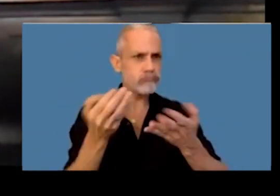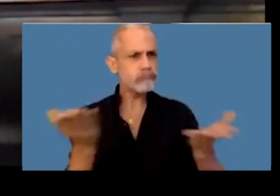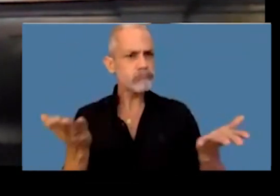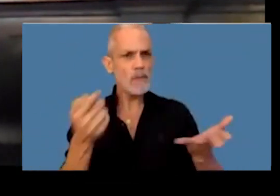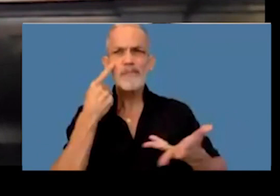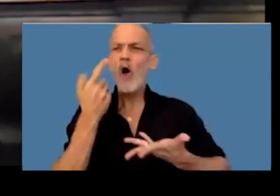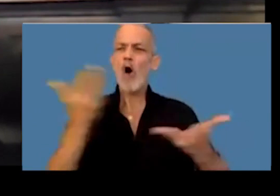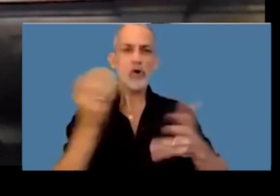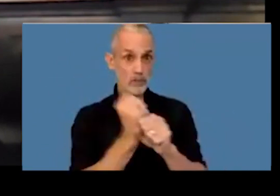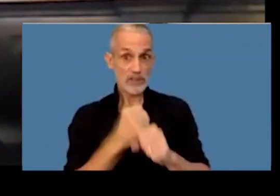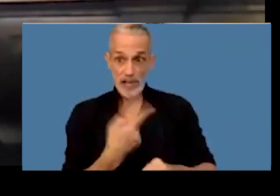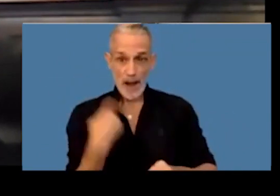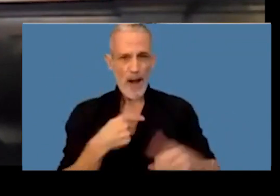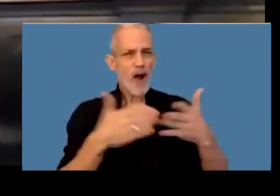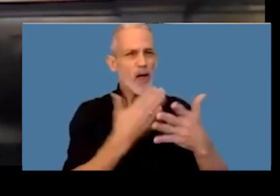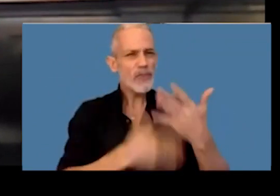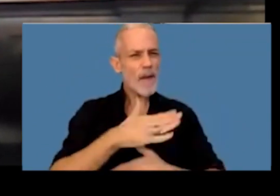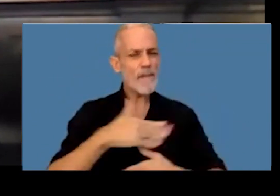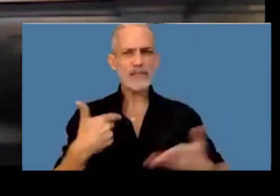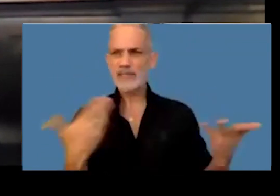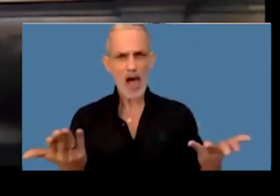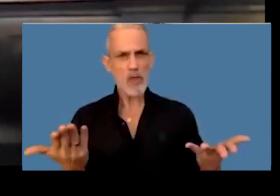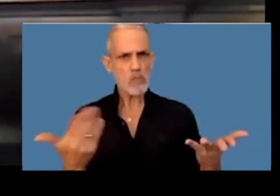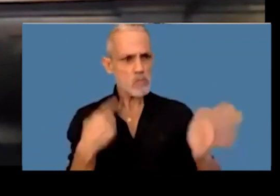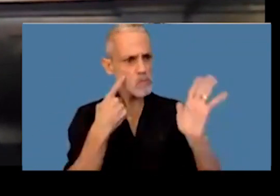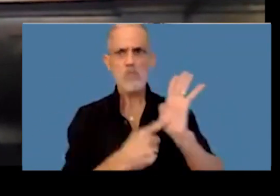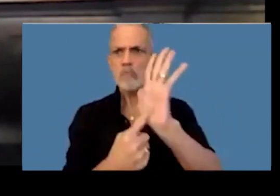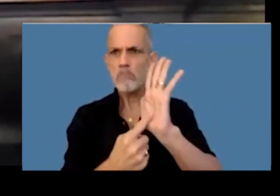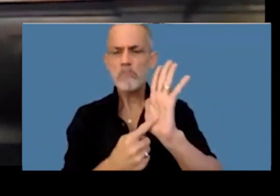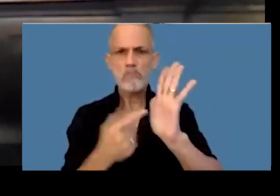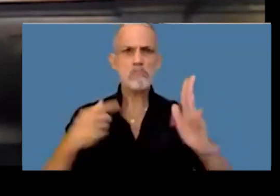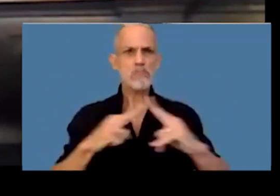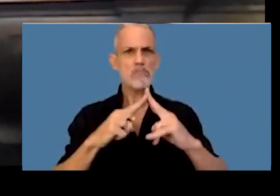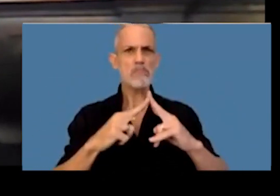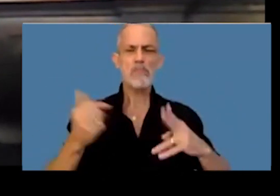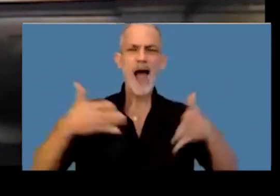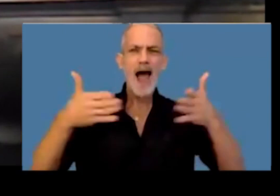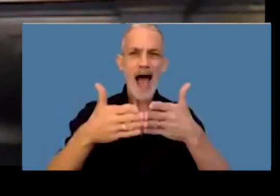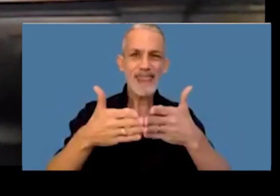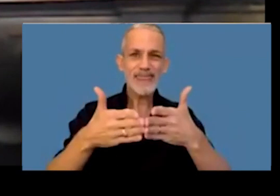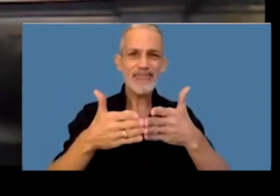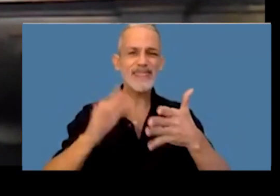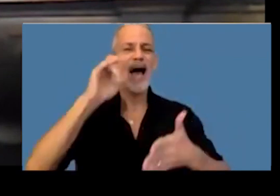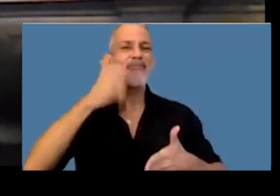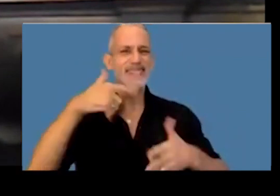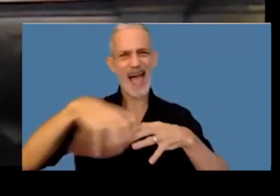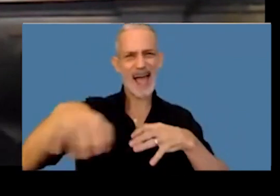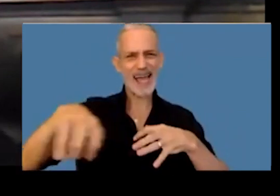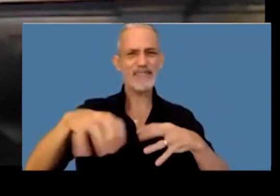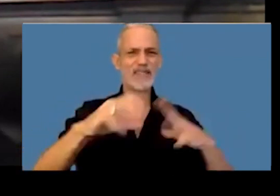nuestro trabajo, para decirles que nos encontramos una agencia realmente